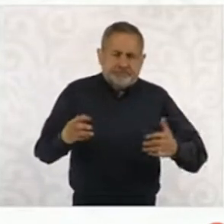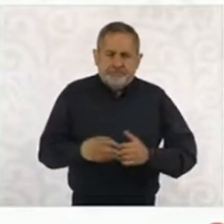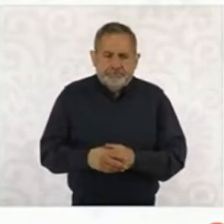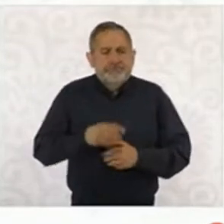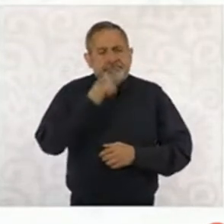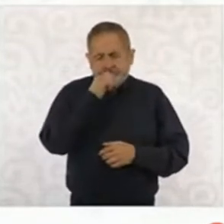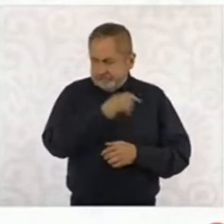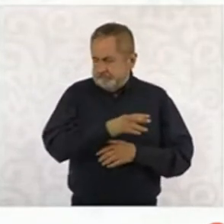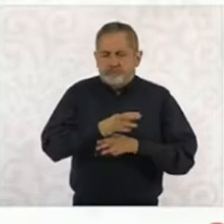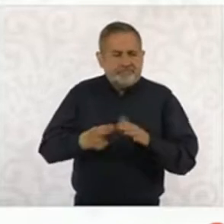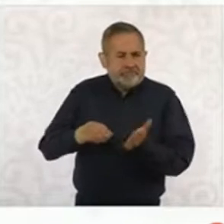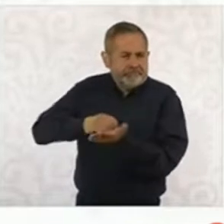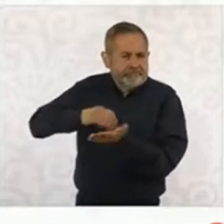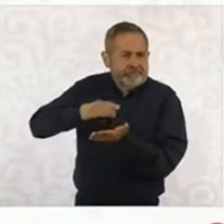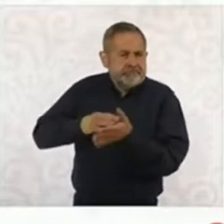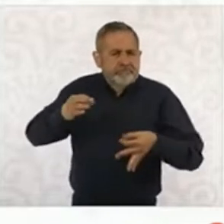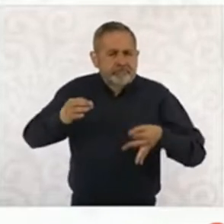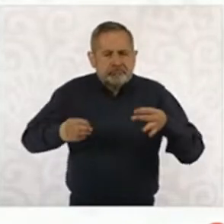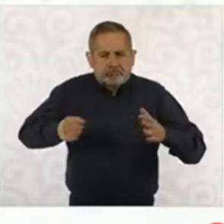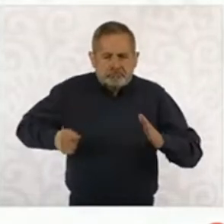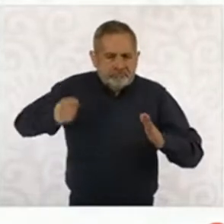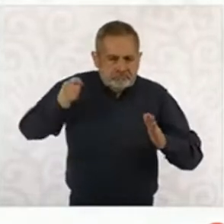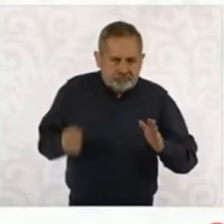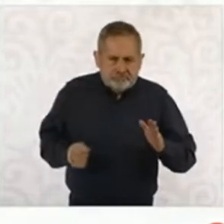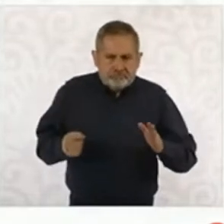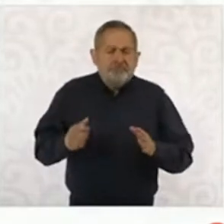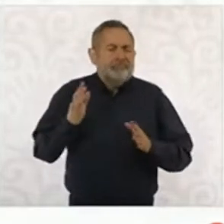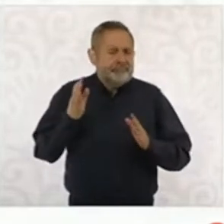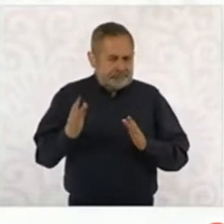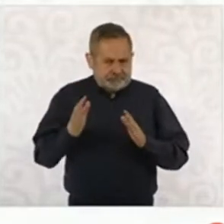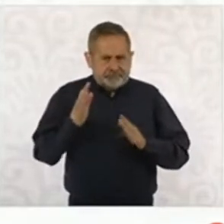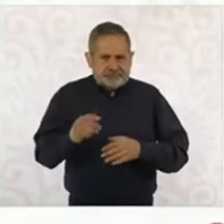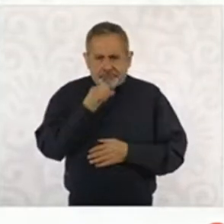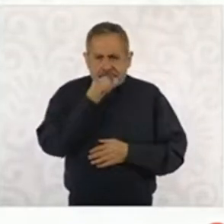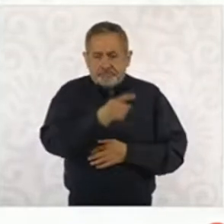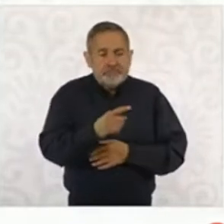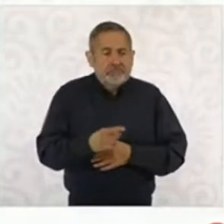hay precedentes judiciales en la Corte. La